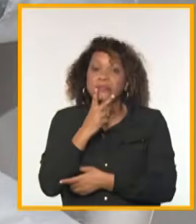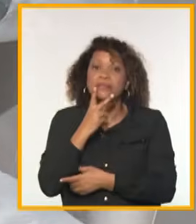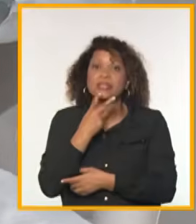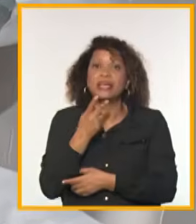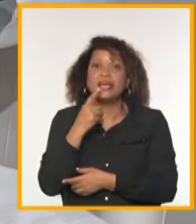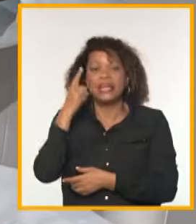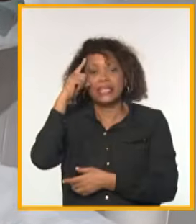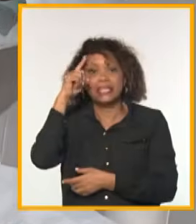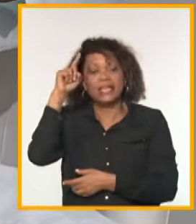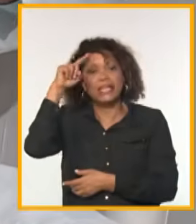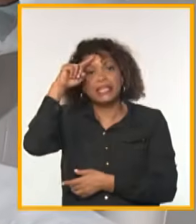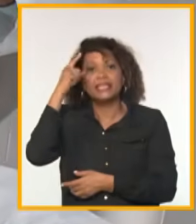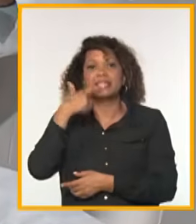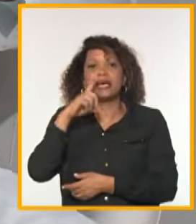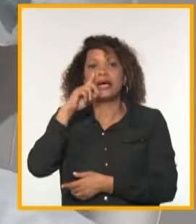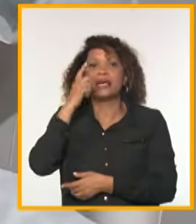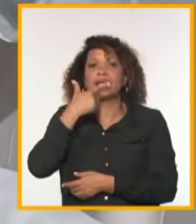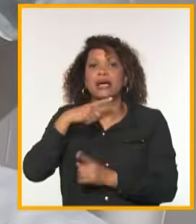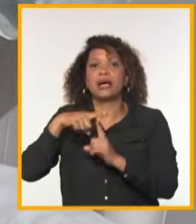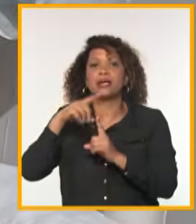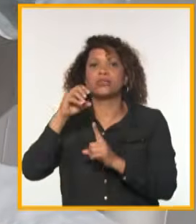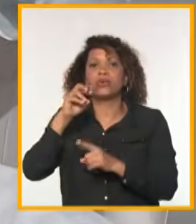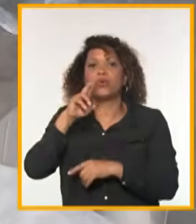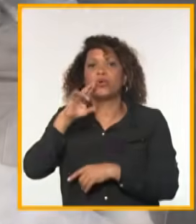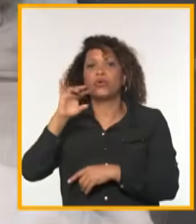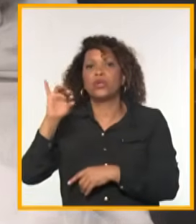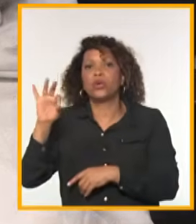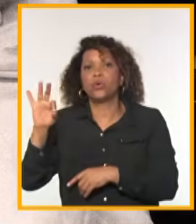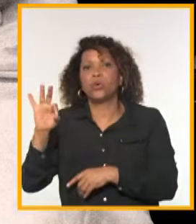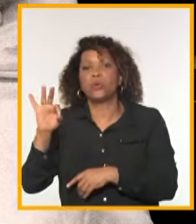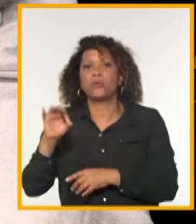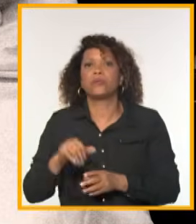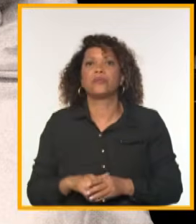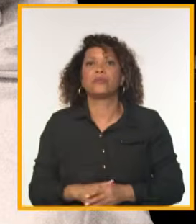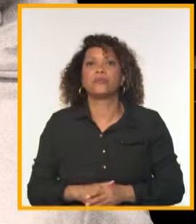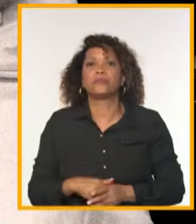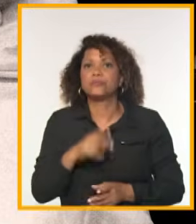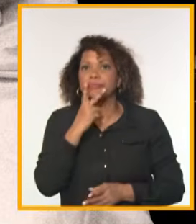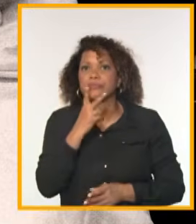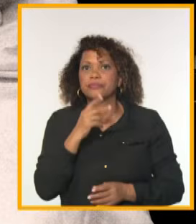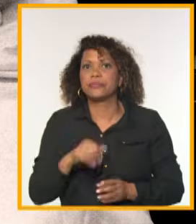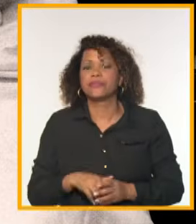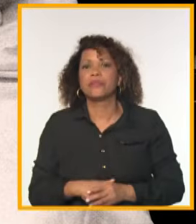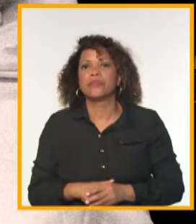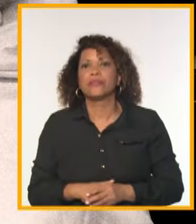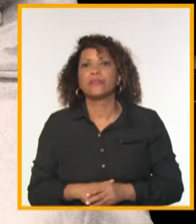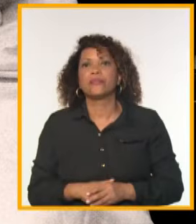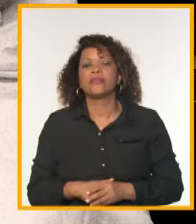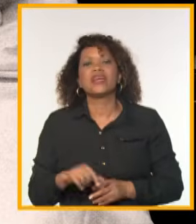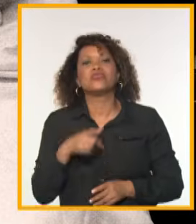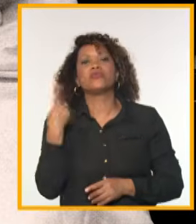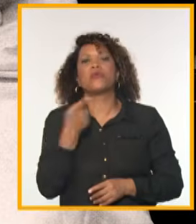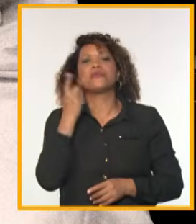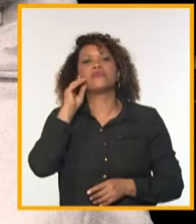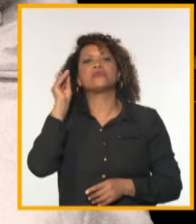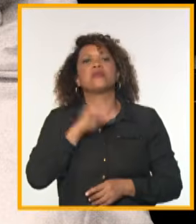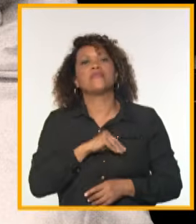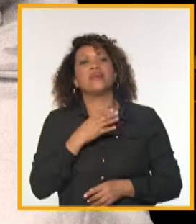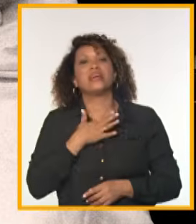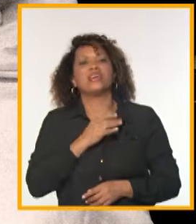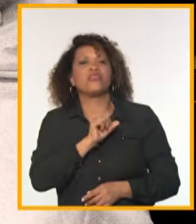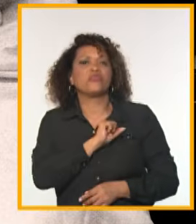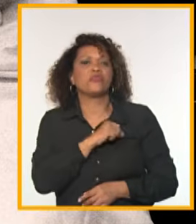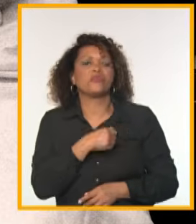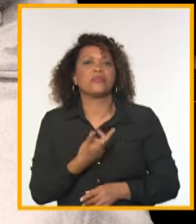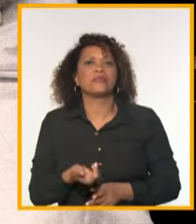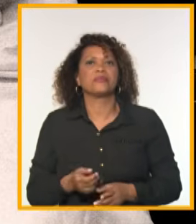Ya. Cosa que yo hacía. Yo era director pero todo el mundo lo sabe.